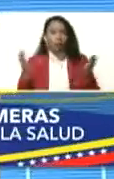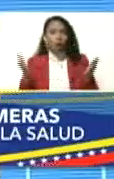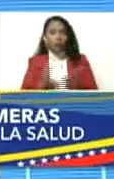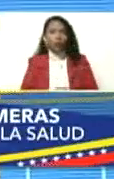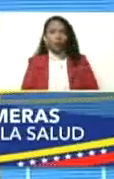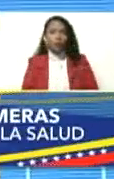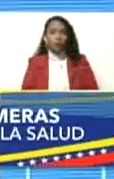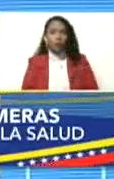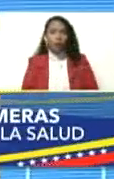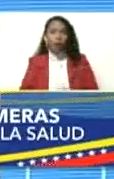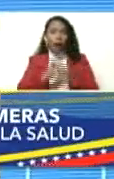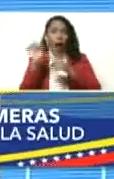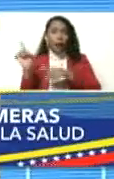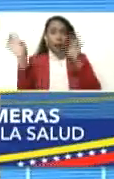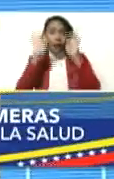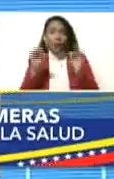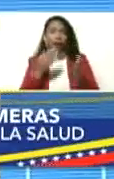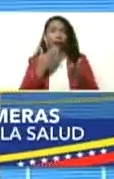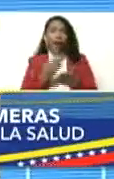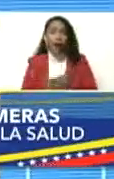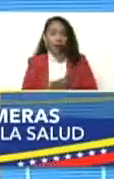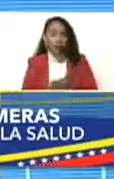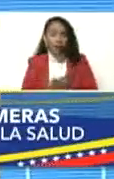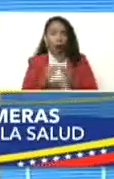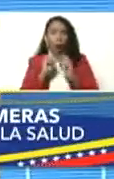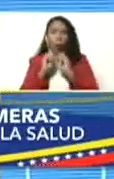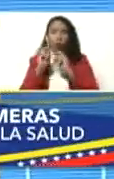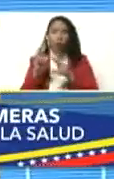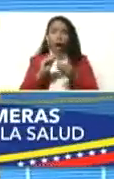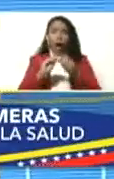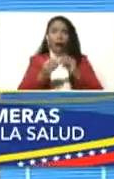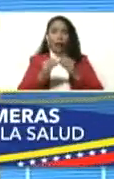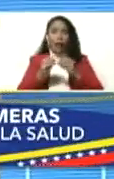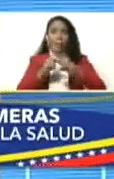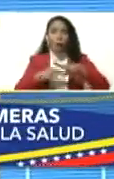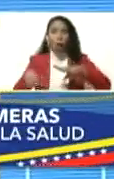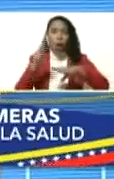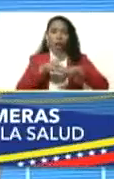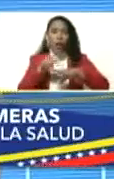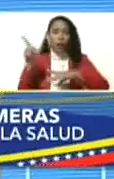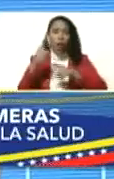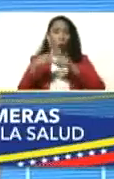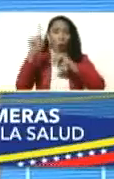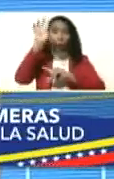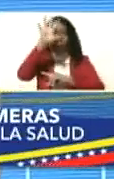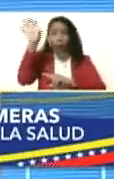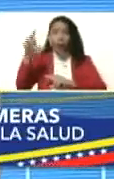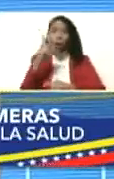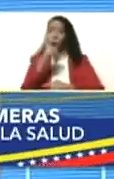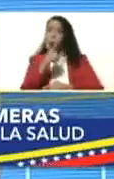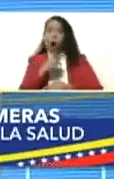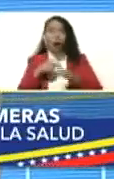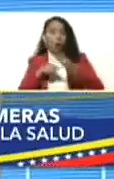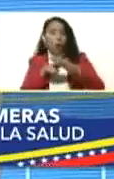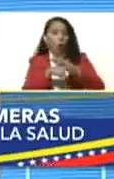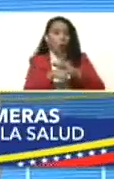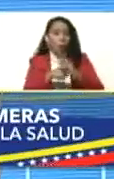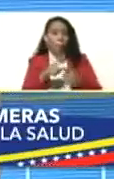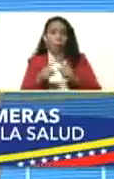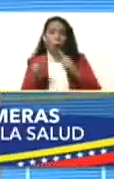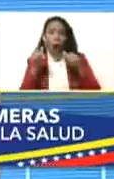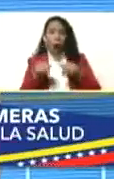sentido, agradecemos la oportunidad de hacer un posgrado que quizás en otras naciones no se tenga la accesibilidad, pero